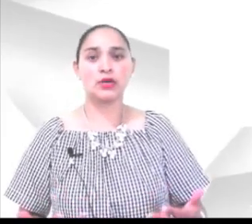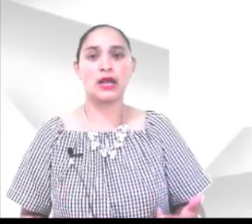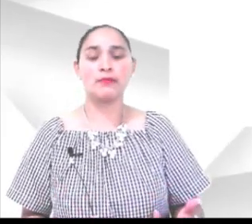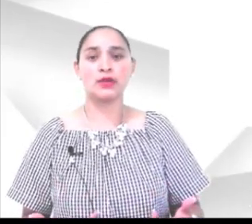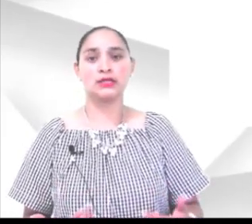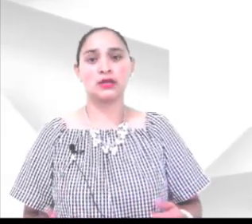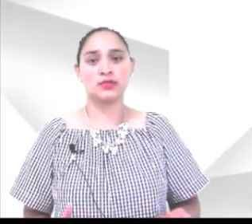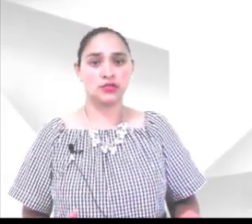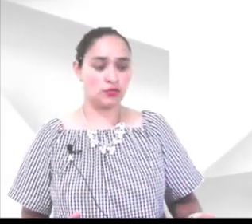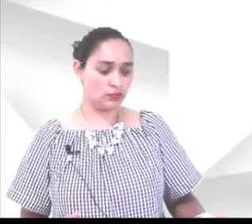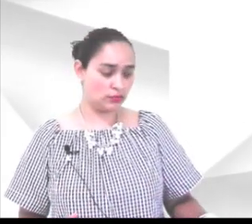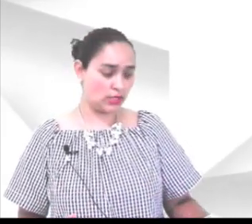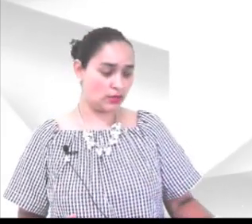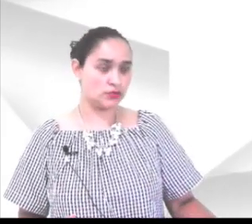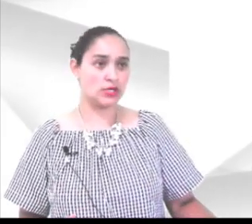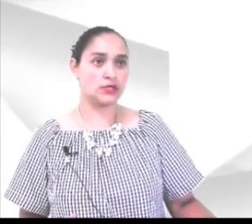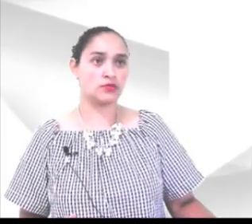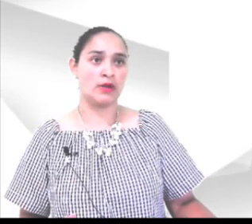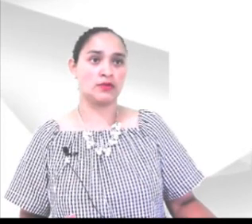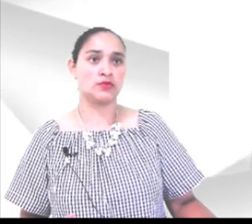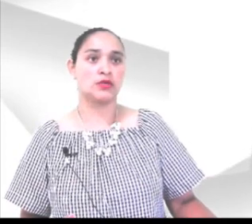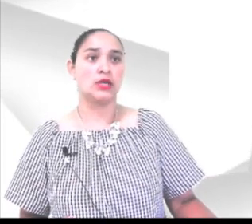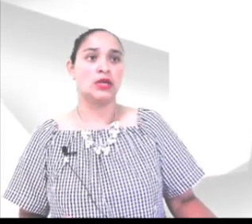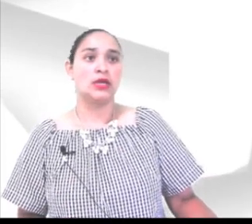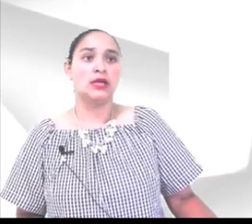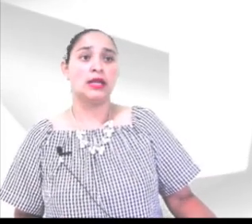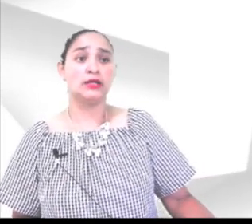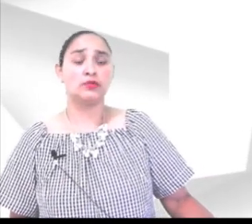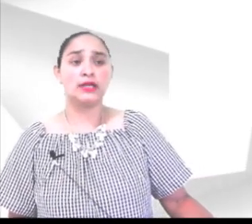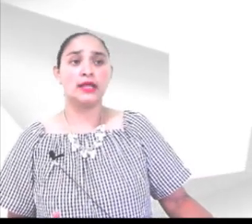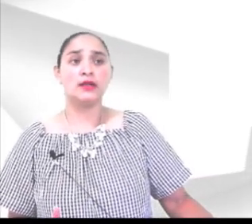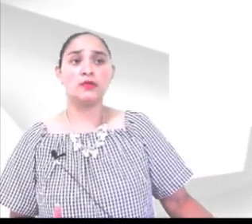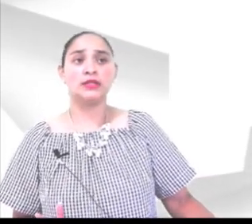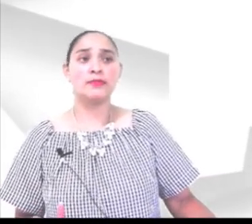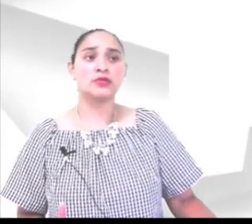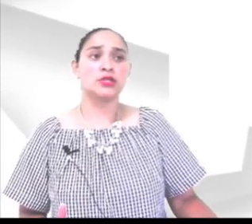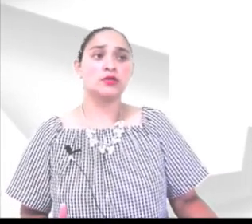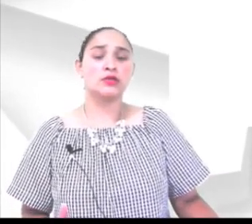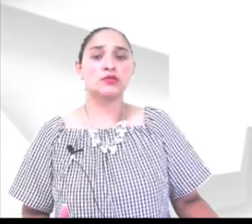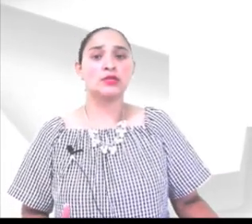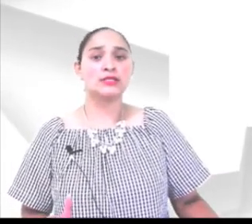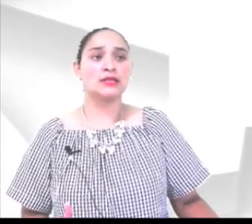es por la intervención de los seres humanos. En la actualidad,